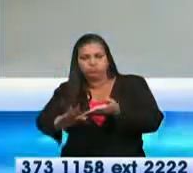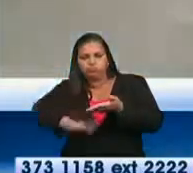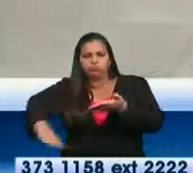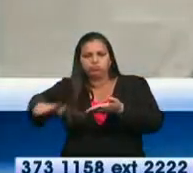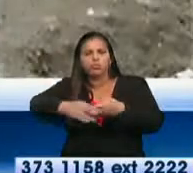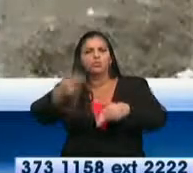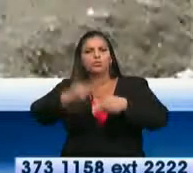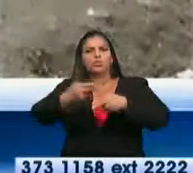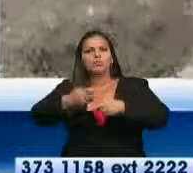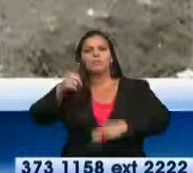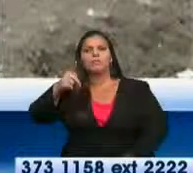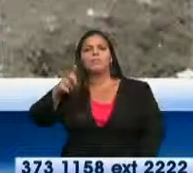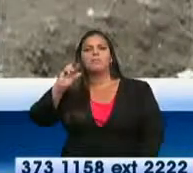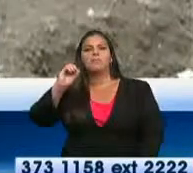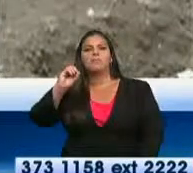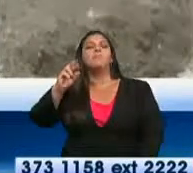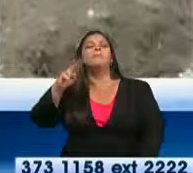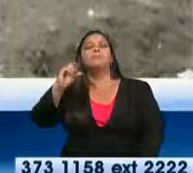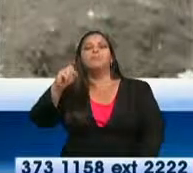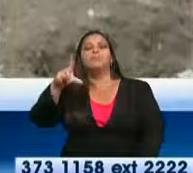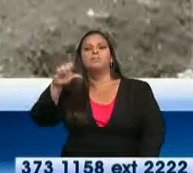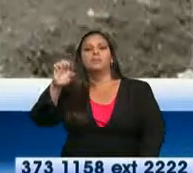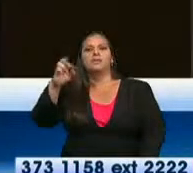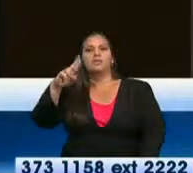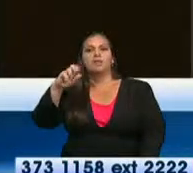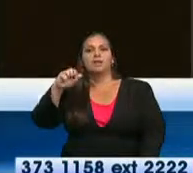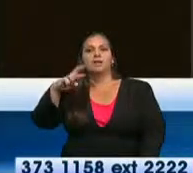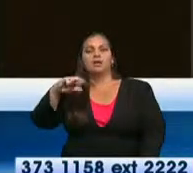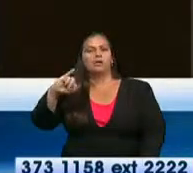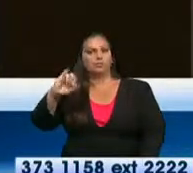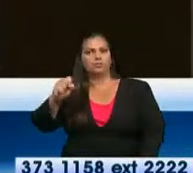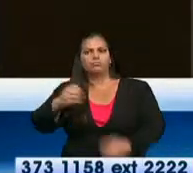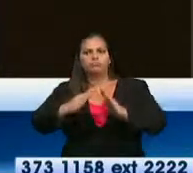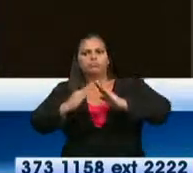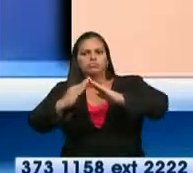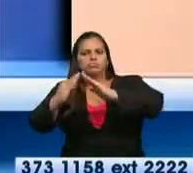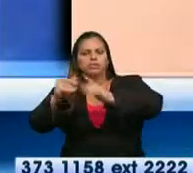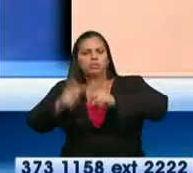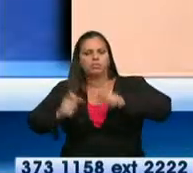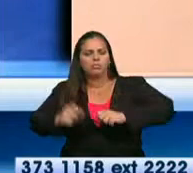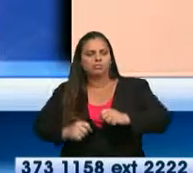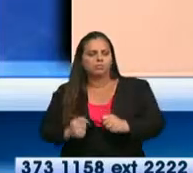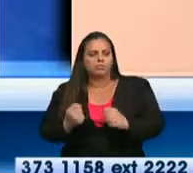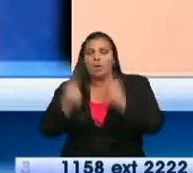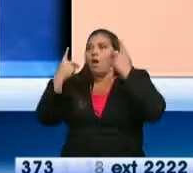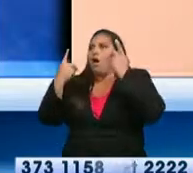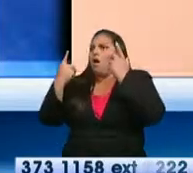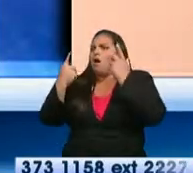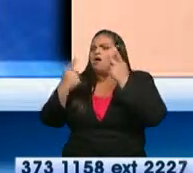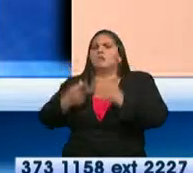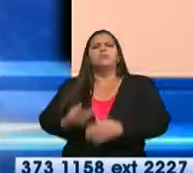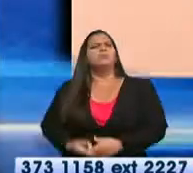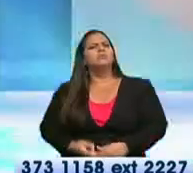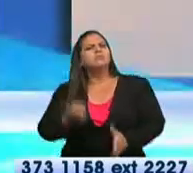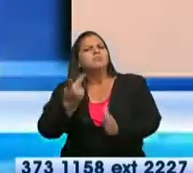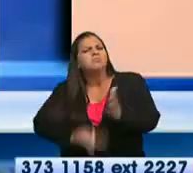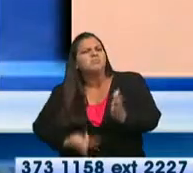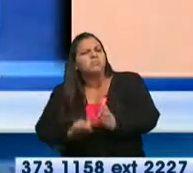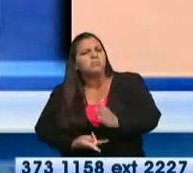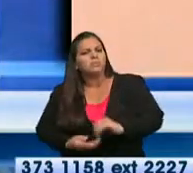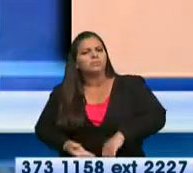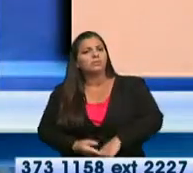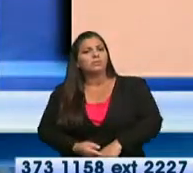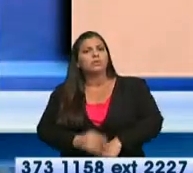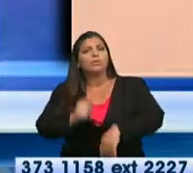sus camas luego de escuchar un estruendo. Como cuarto para las 12 fue que ya escuchamos, fue ya